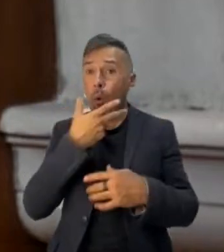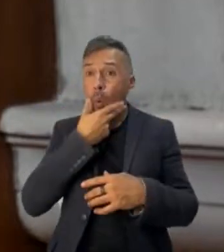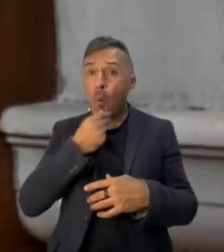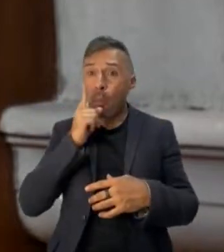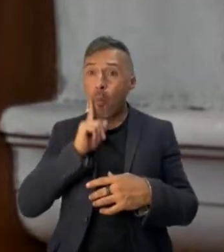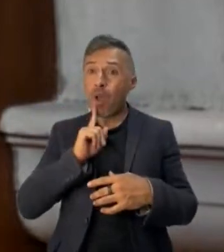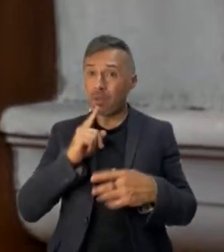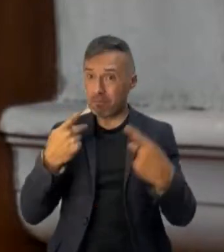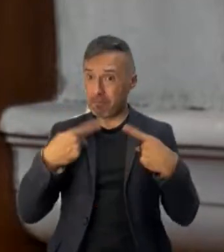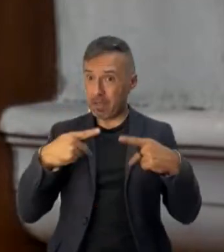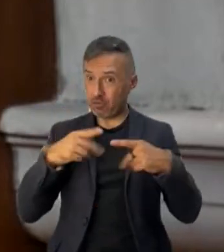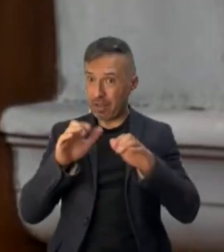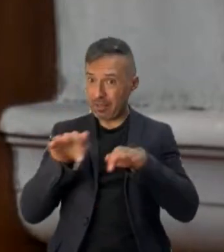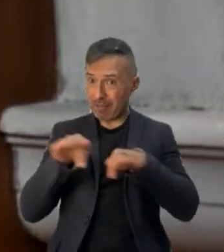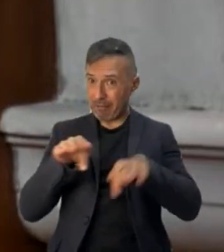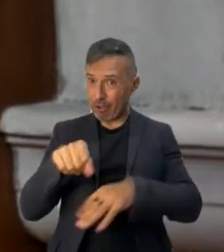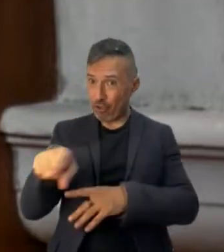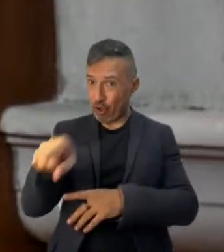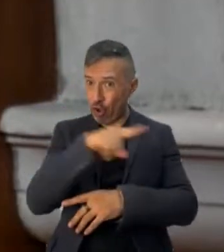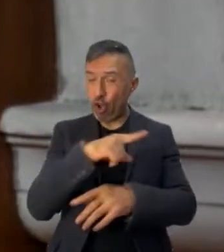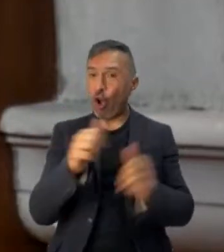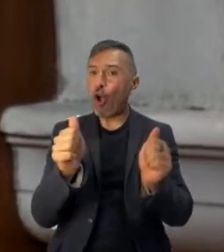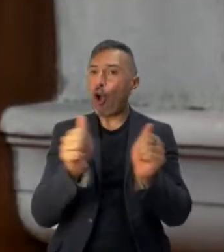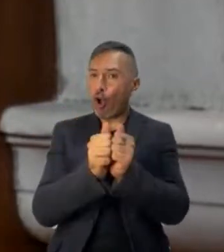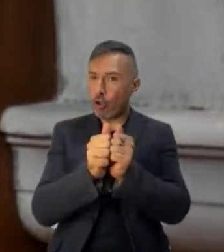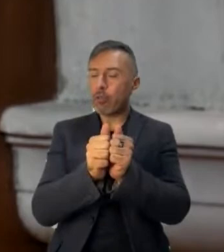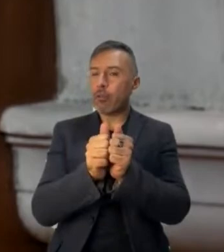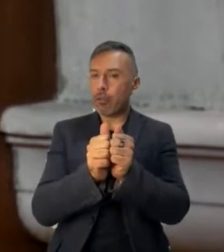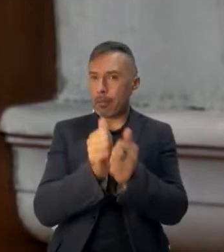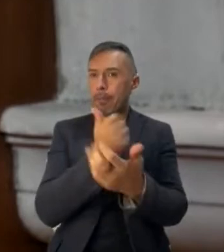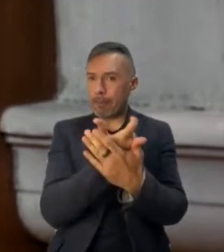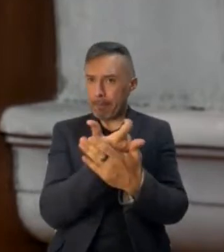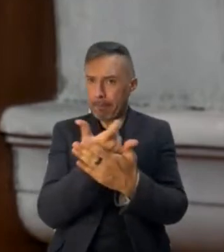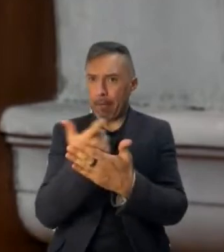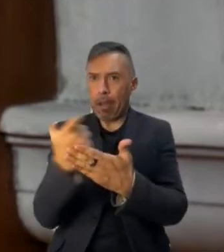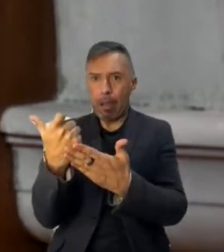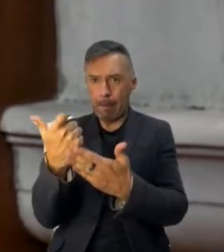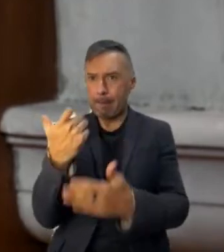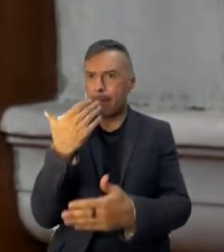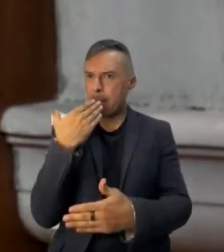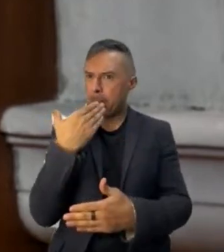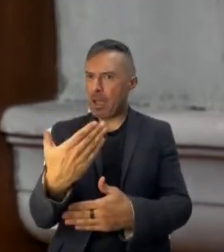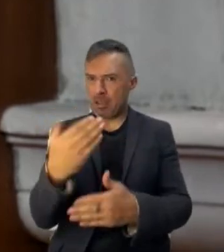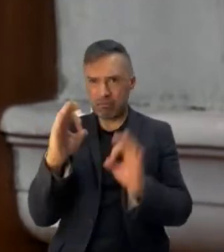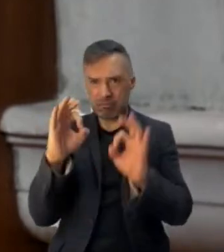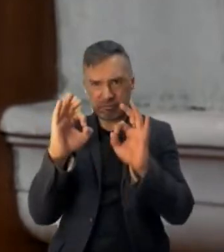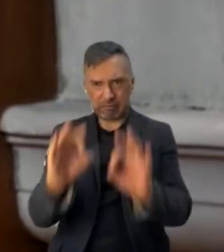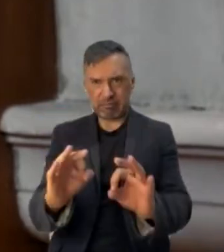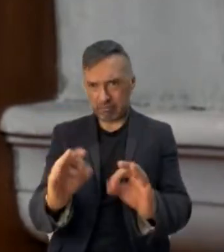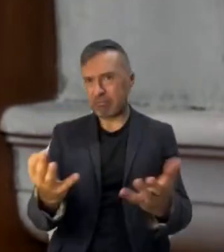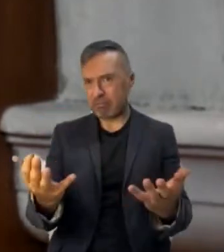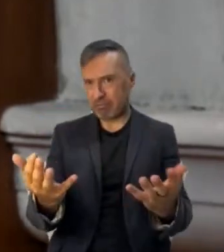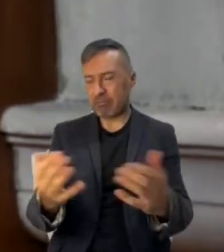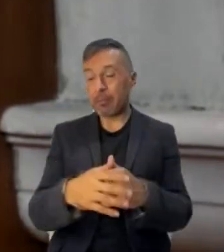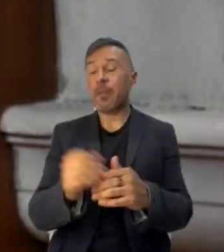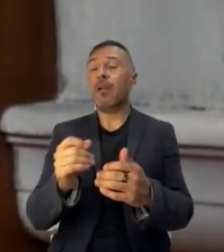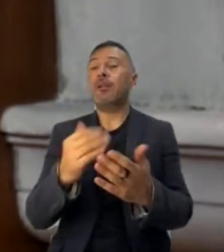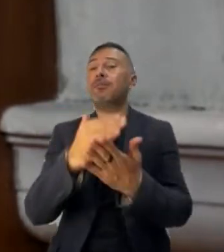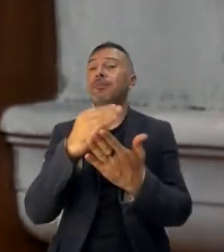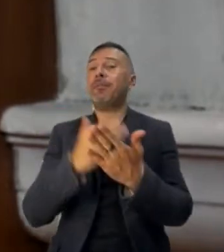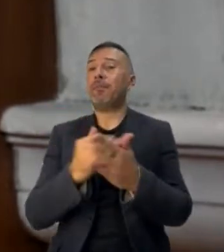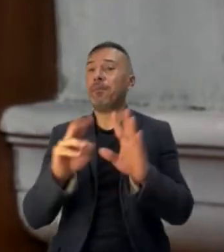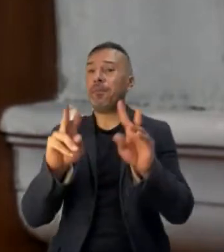tener salarios dignos. Ahora, en comunicaciones y movilidad, desde la perspectiva